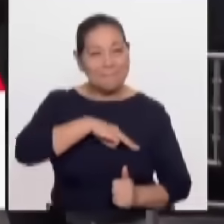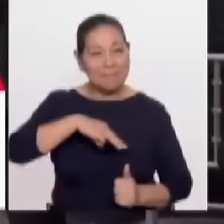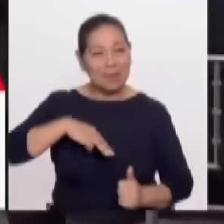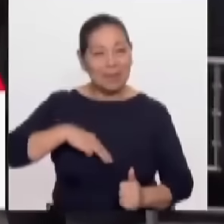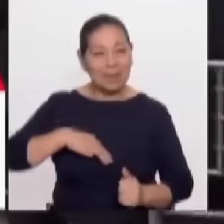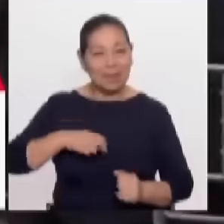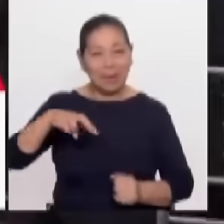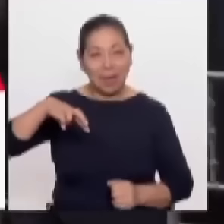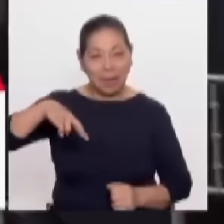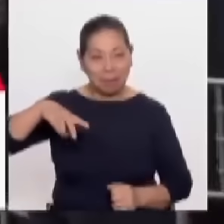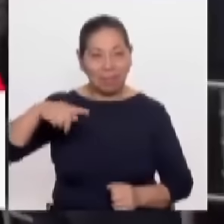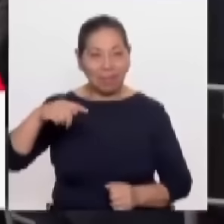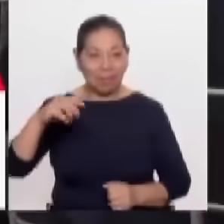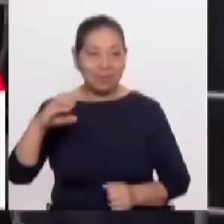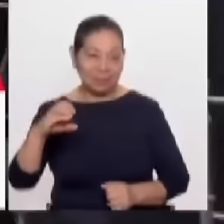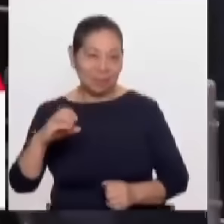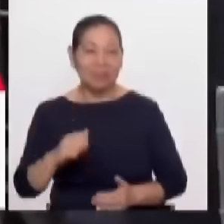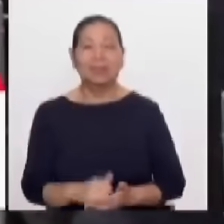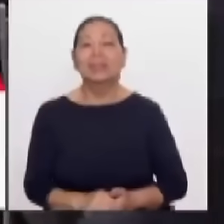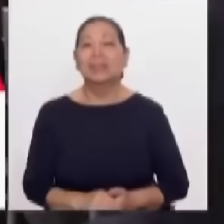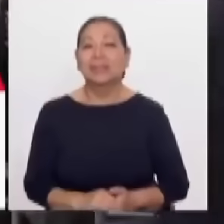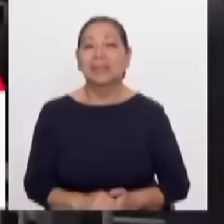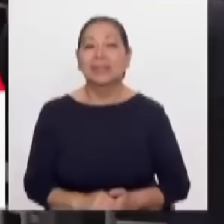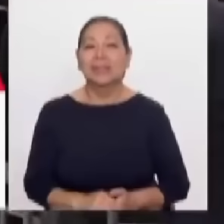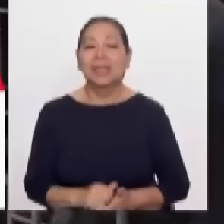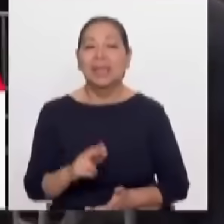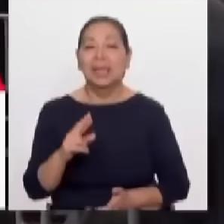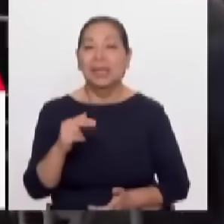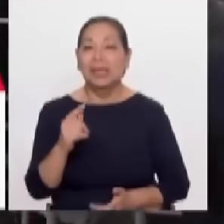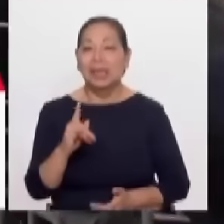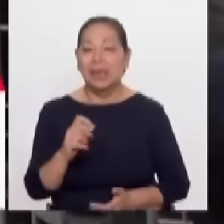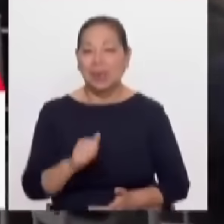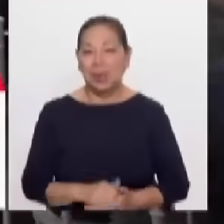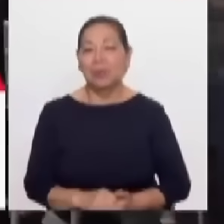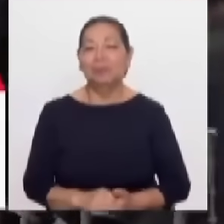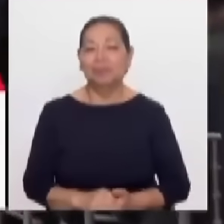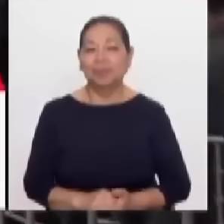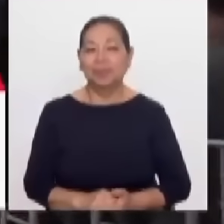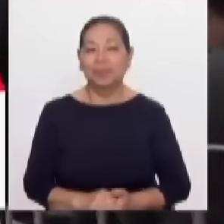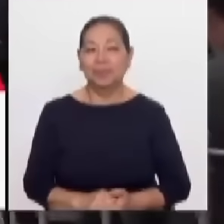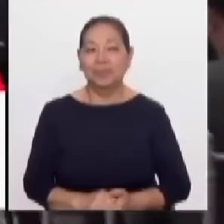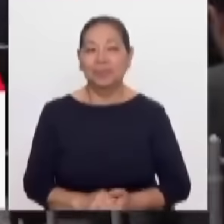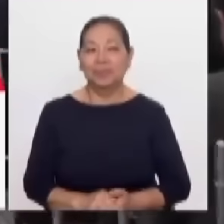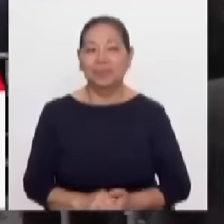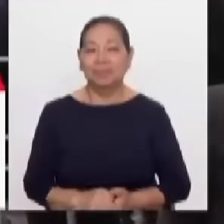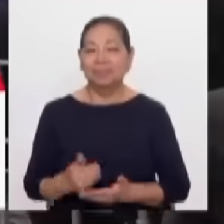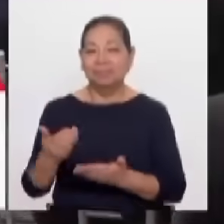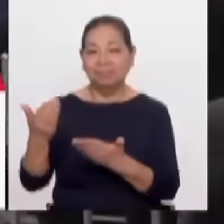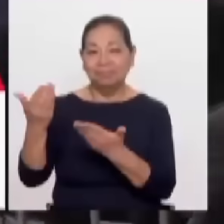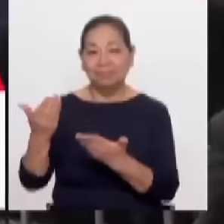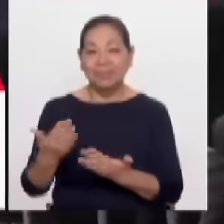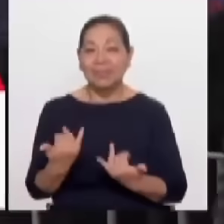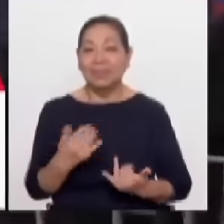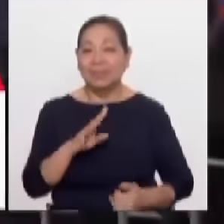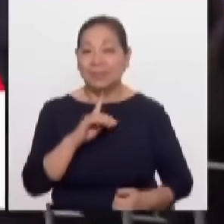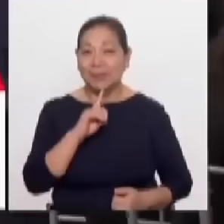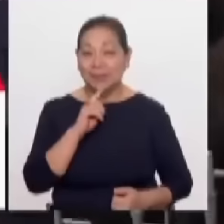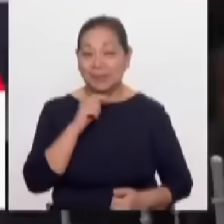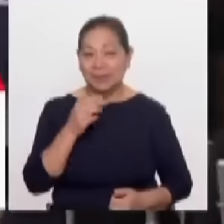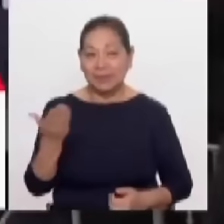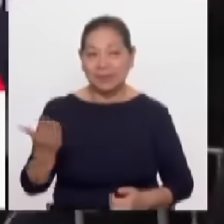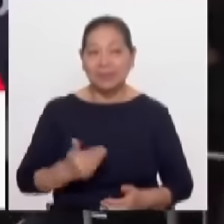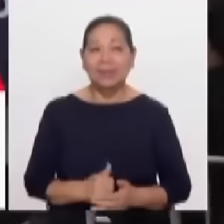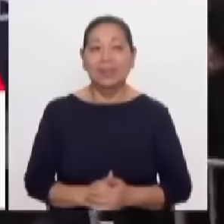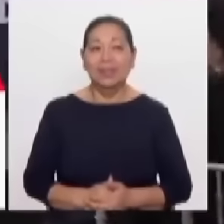de Transportes y Comunicaciones, Raúl Pérez Reyes. Palabras de bienvenida a cargo de la gerenta